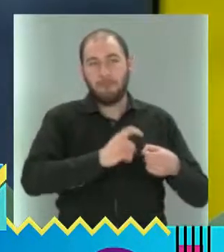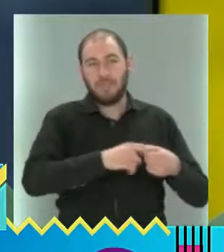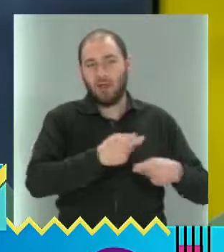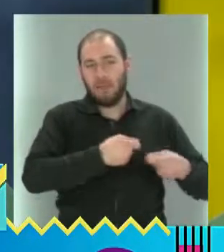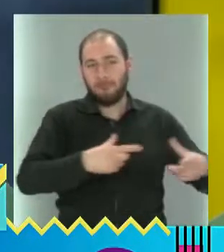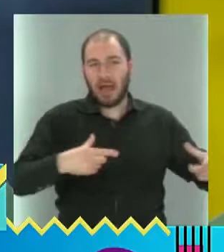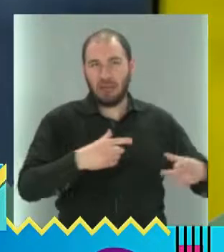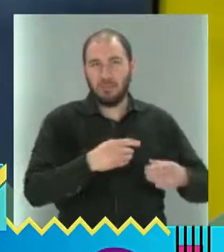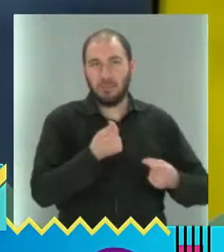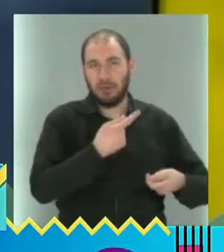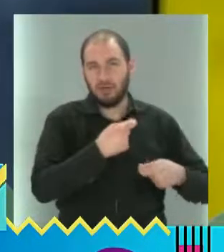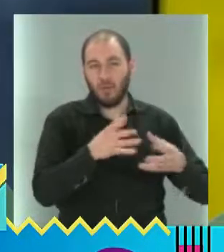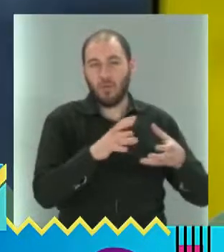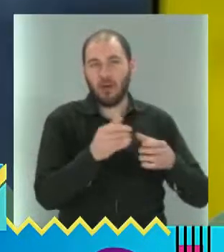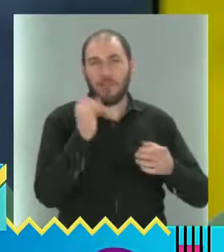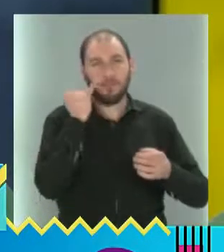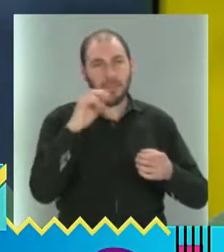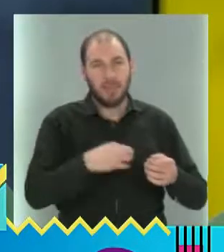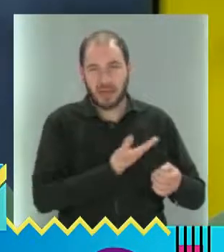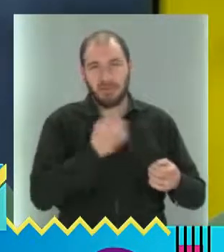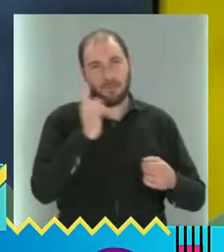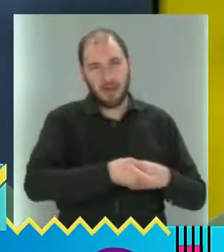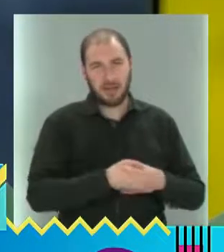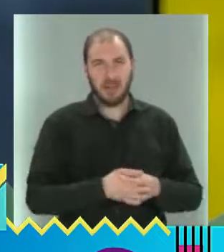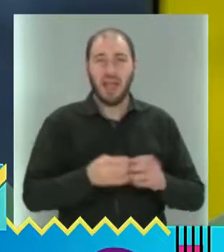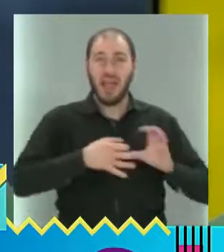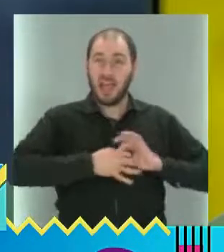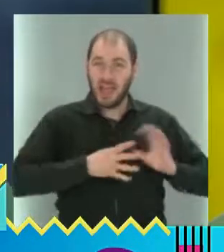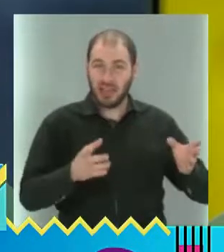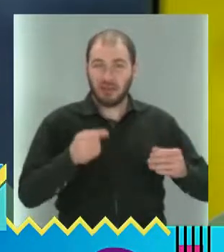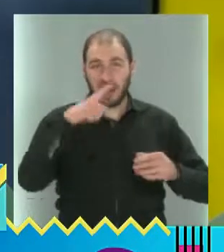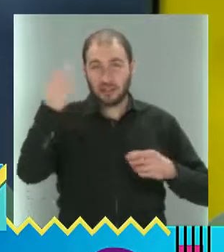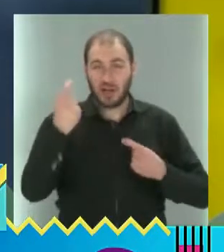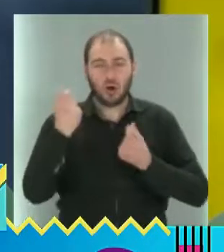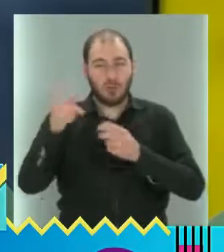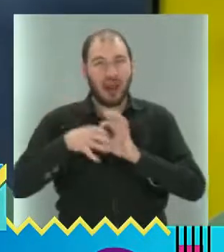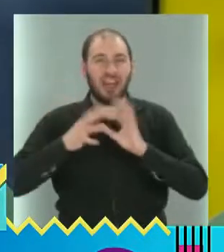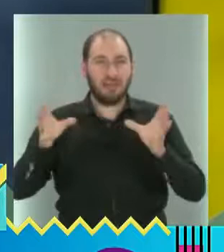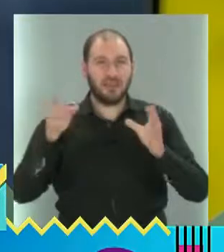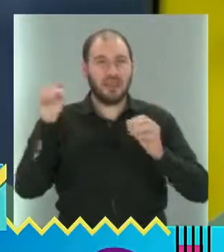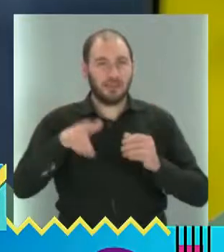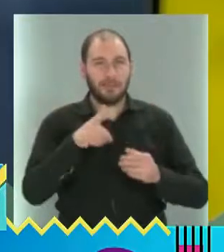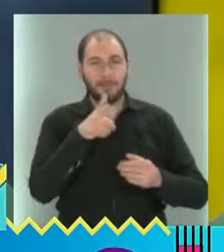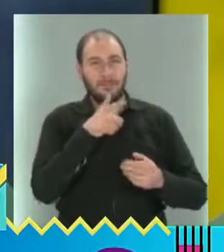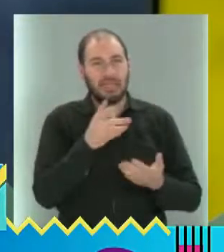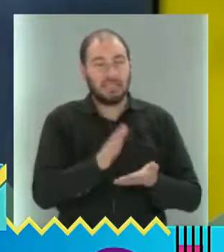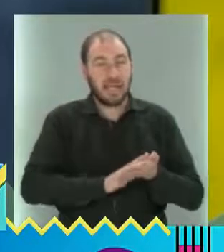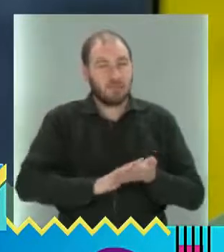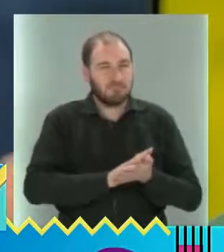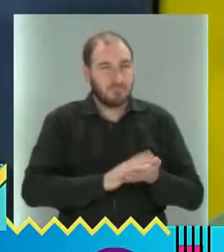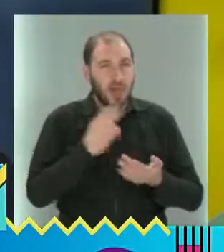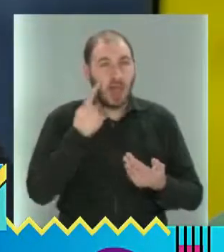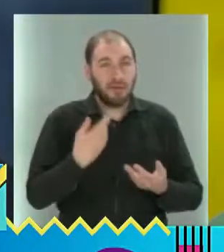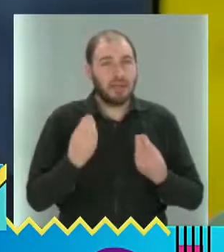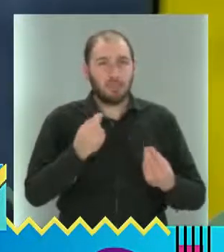grande, que es la formadora de precios, que en este caso es YPF. Entonces, la liberación a la importación de combustibles fue un intento, habría que ver qué